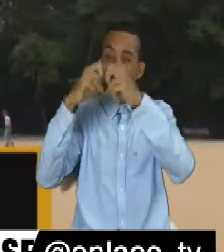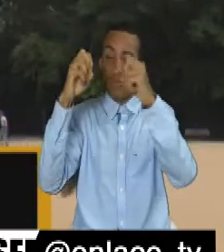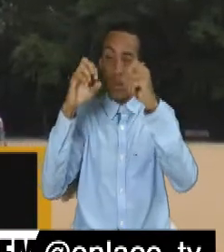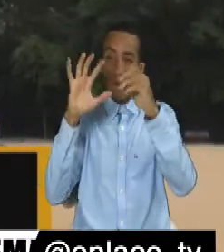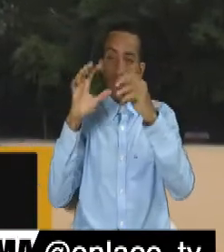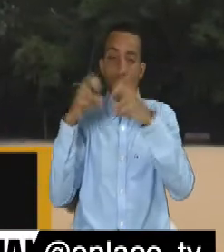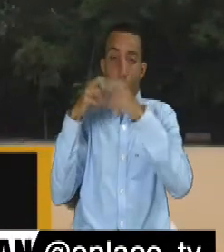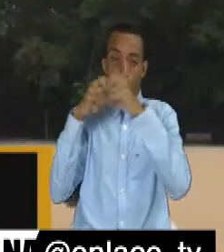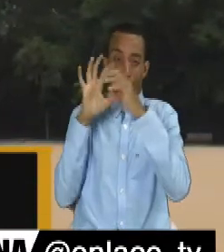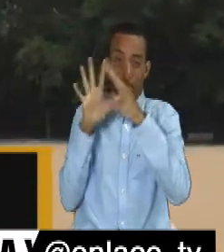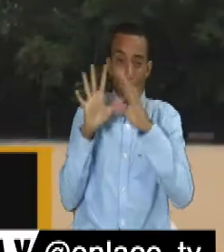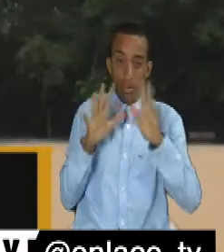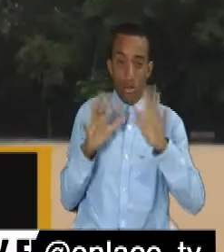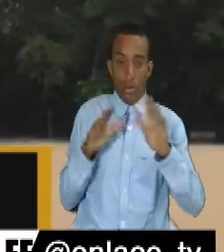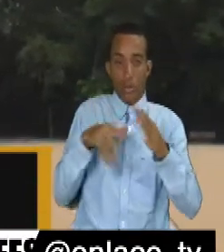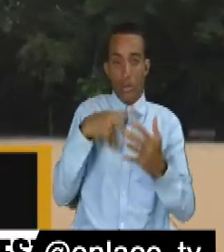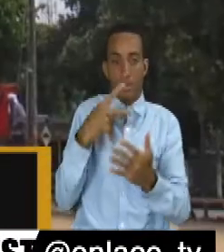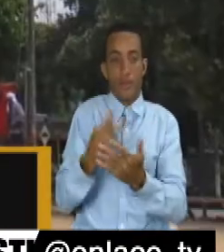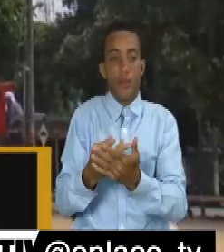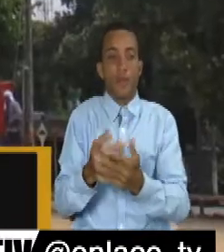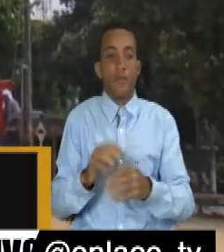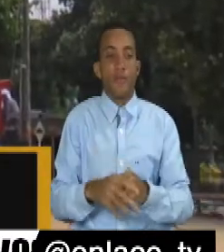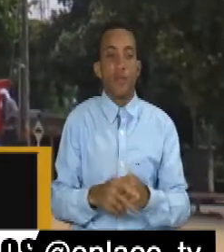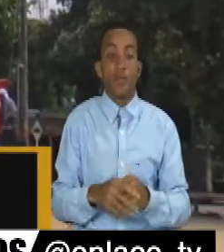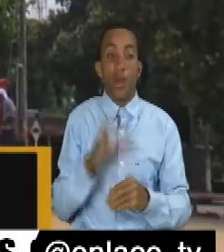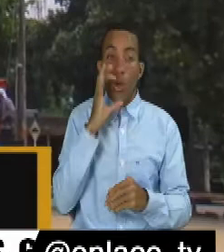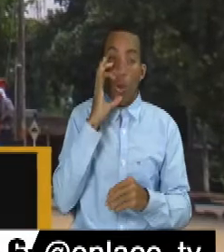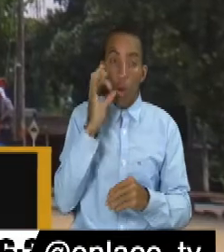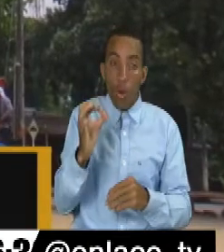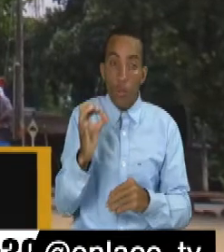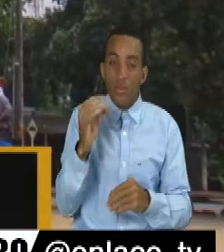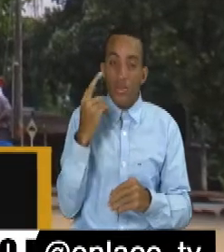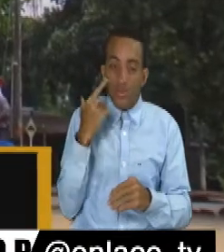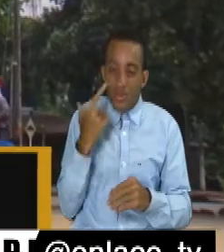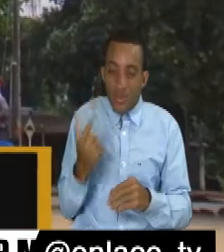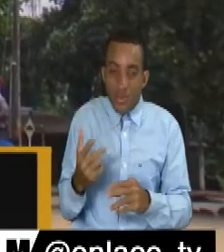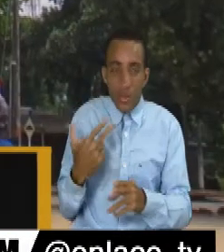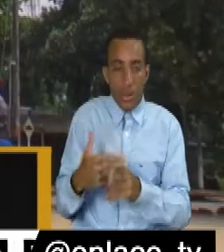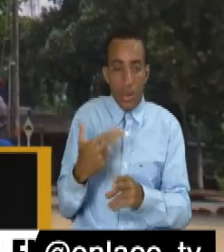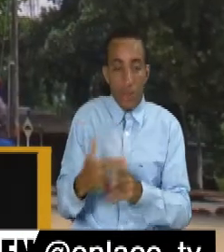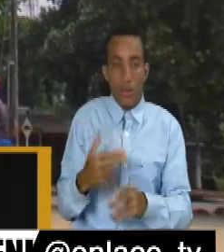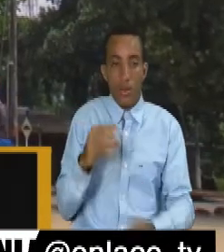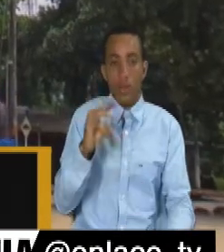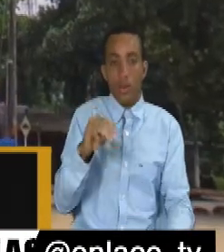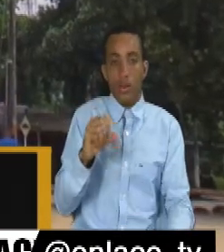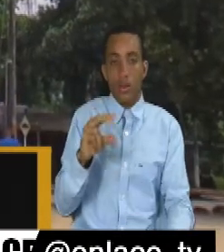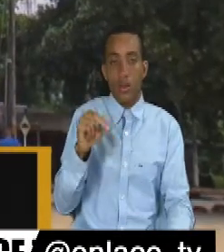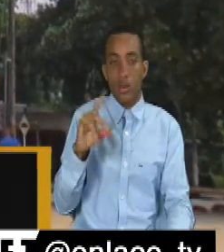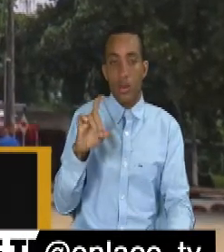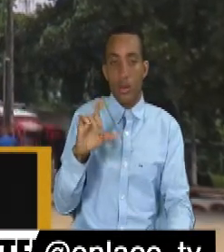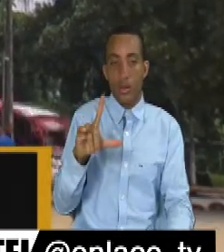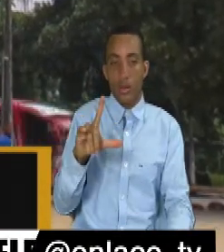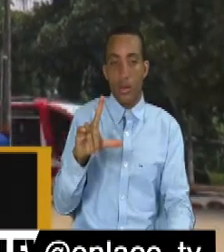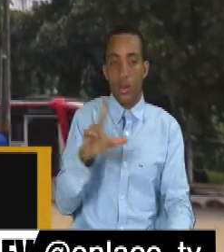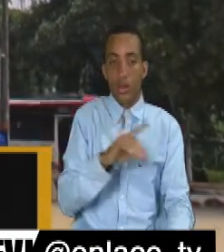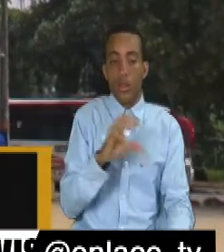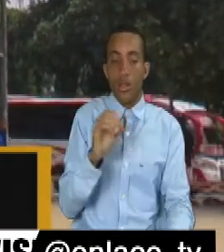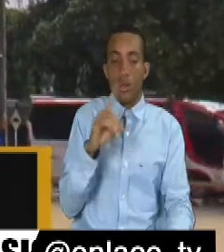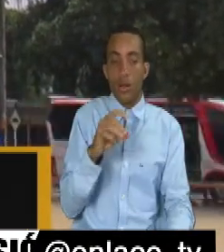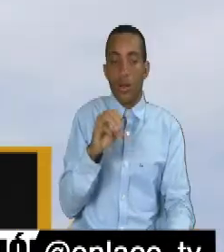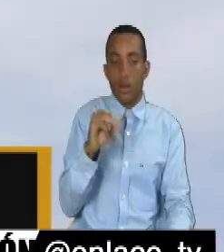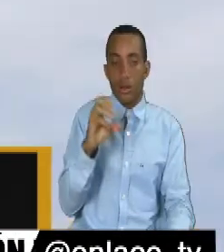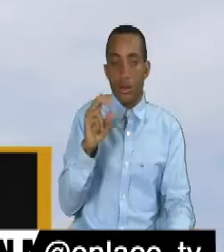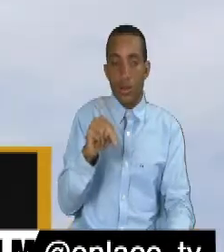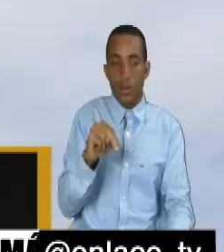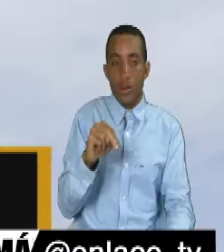alta tensión. El hombre fue identificado como Manuel Osma Vero, de 46 años de edad, quien fue